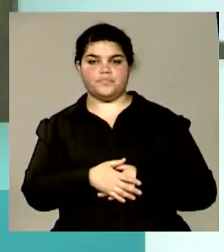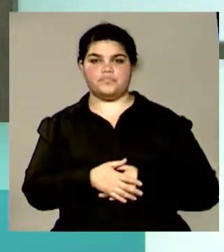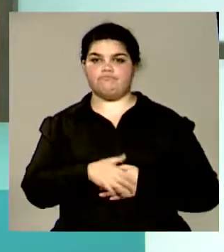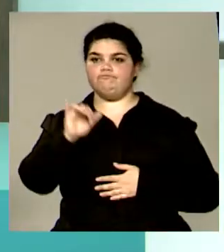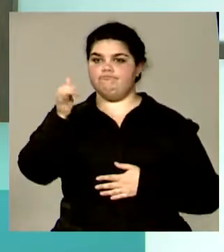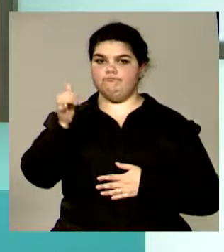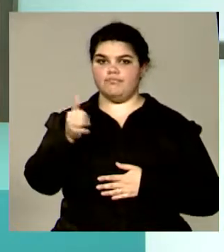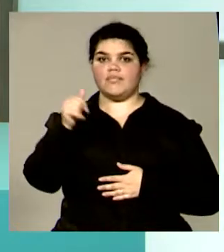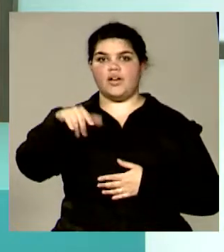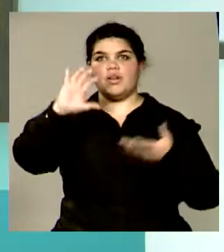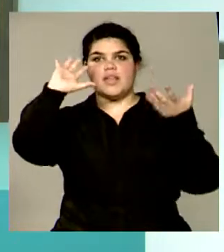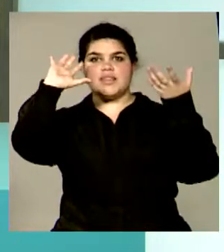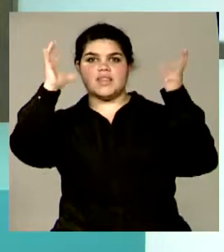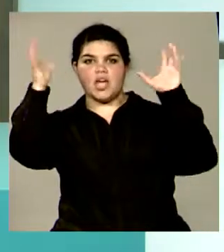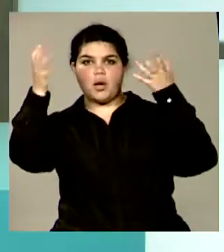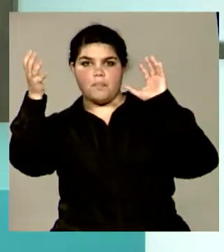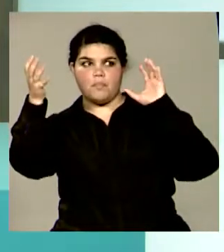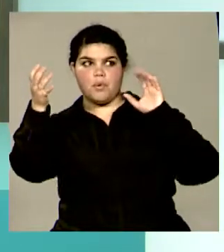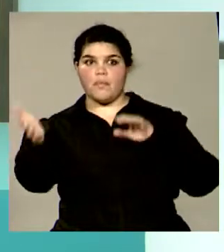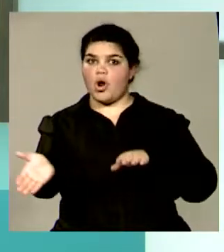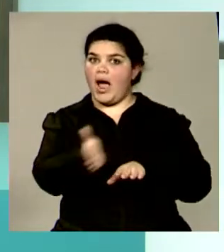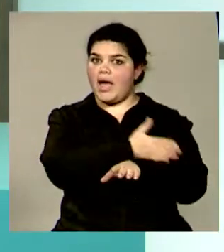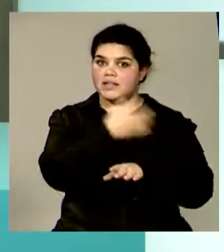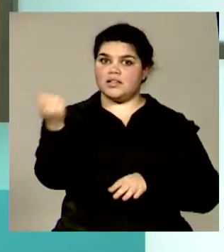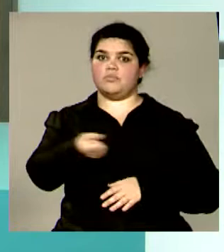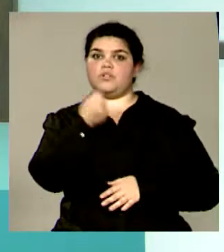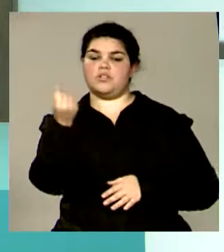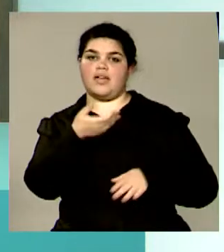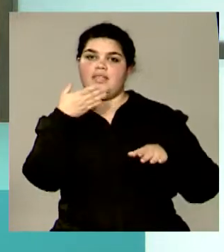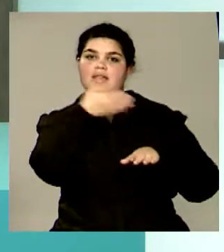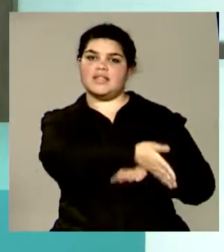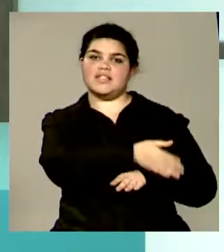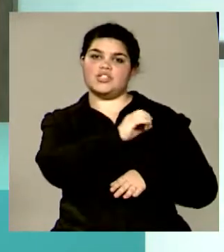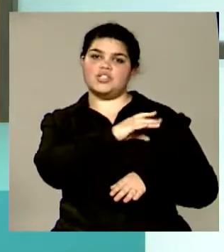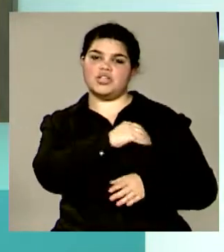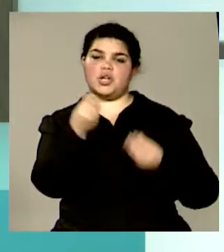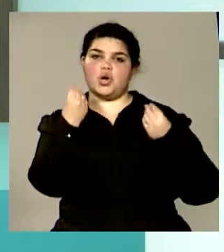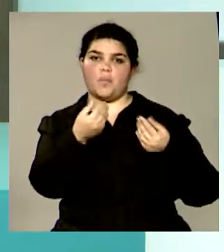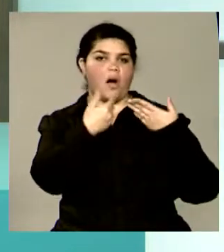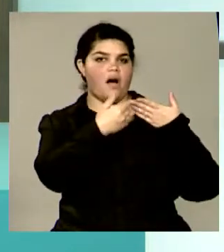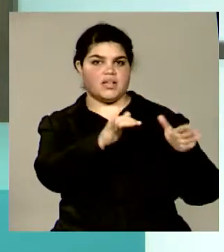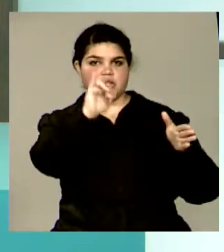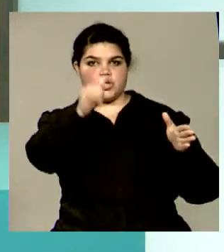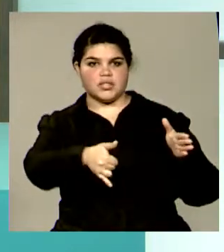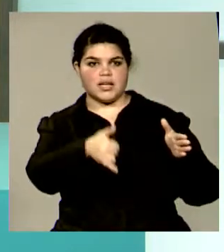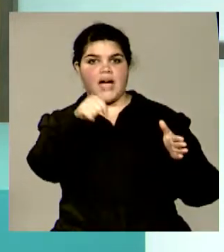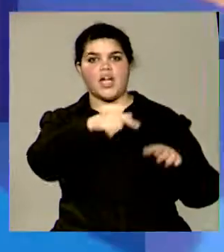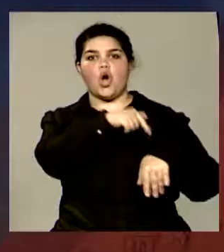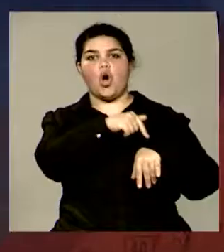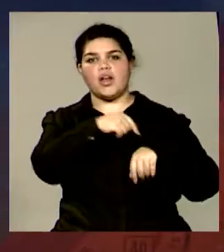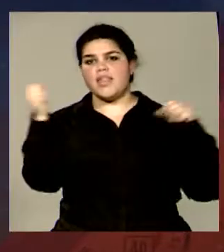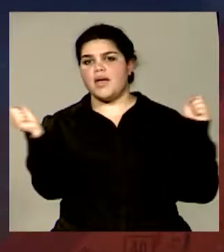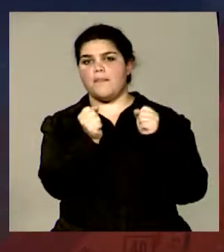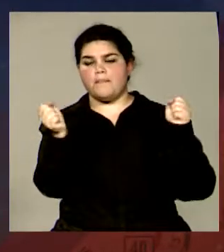muy bien, vamos a hablar del pronóstico del tiempo, pero antes te cuento cómo está el paso a Chile, que se encuentra habilitado con horario de